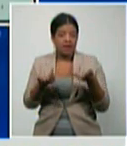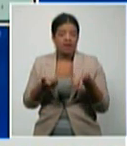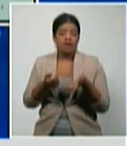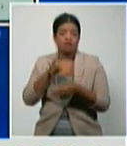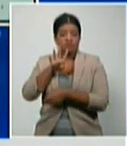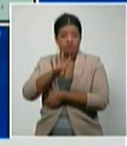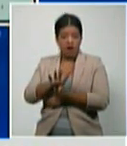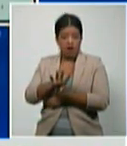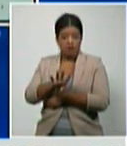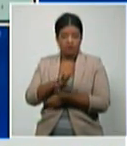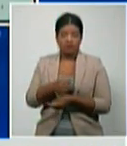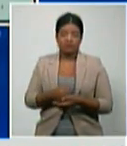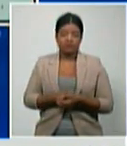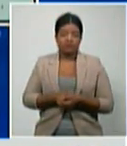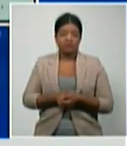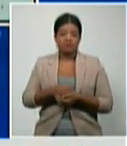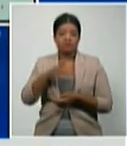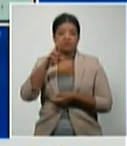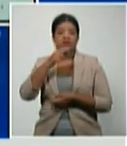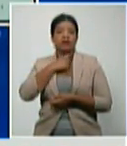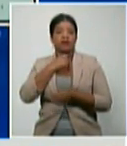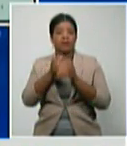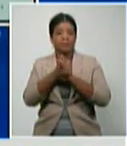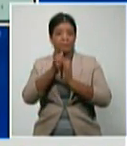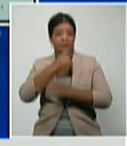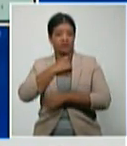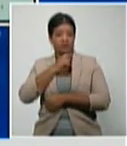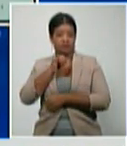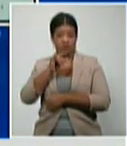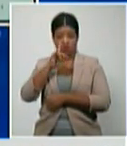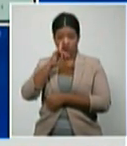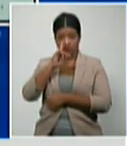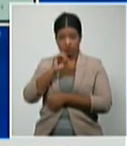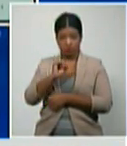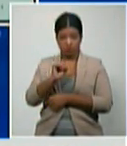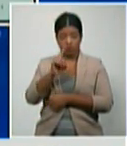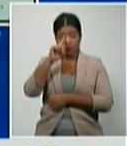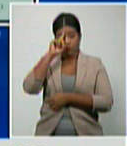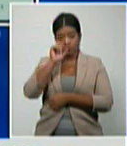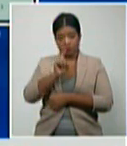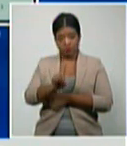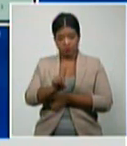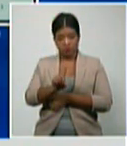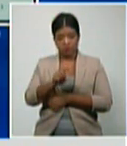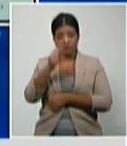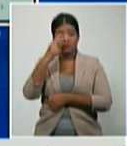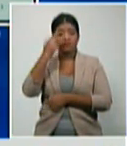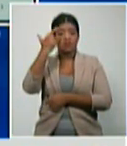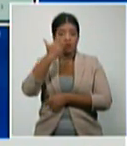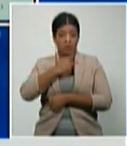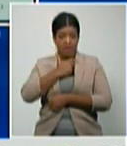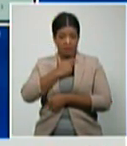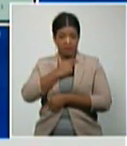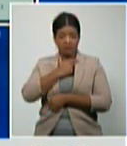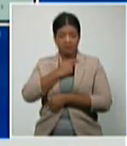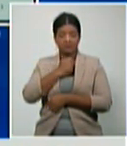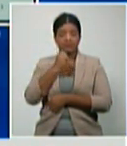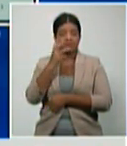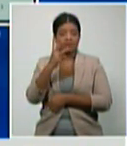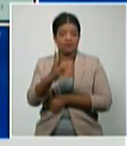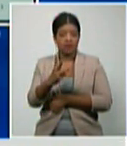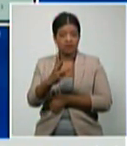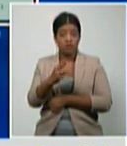1 del municipio Cabecera. Ciego de Ávila 3, 2 de Ciego de Ávila y 3